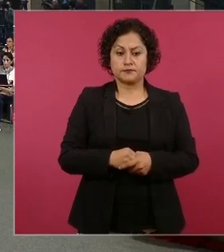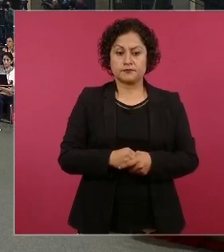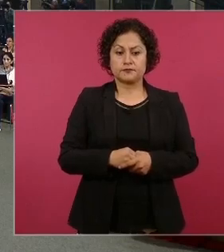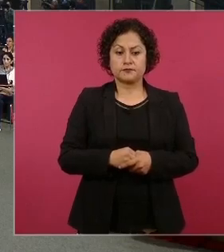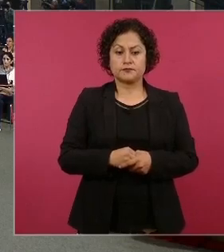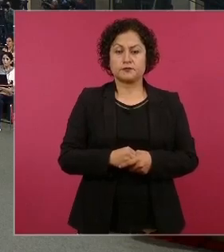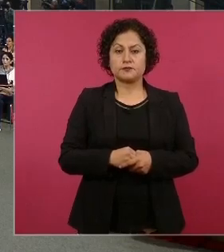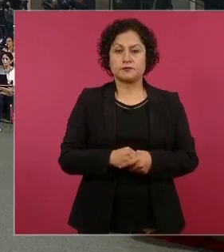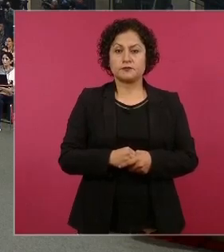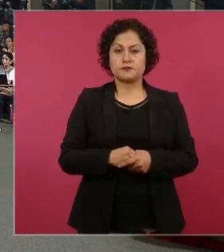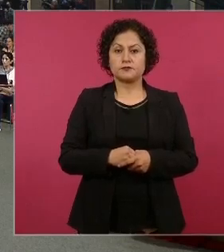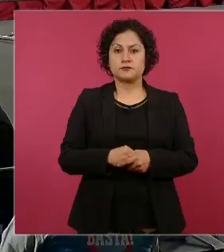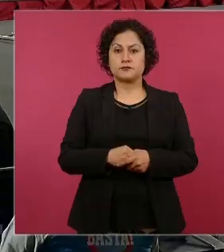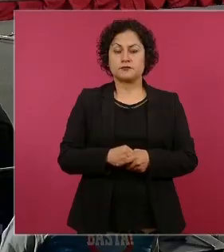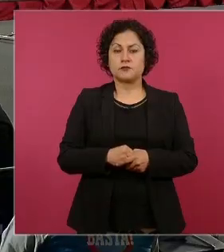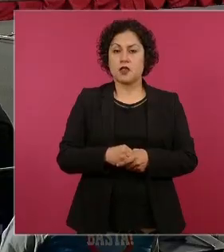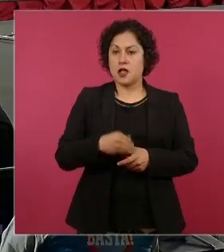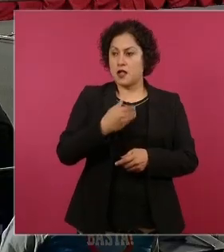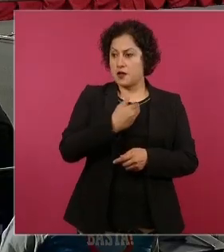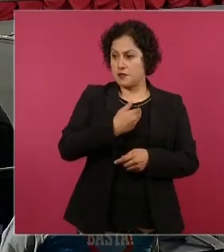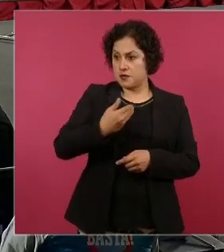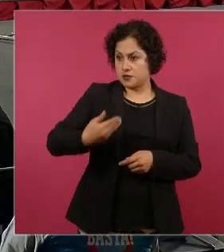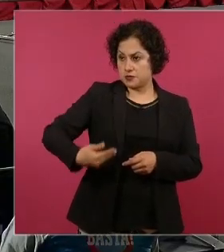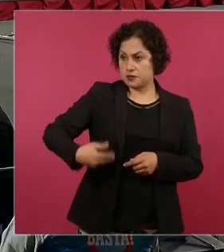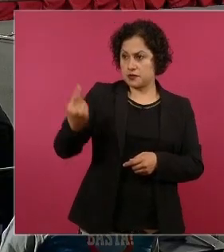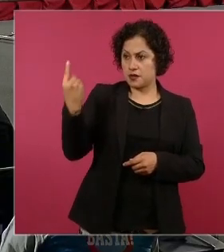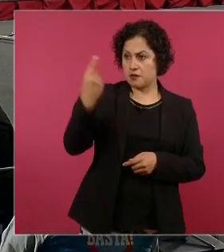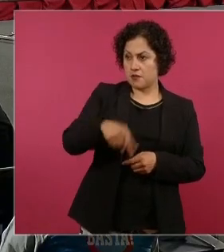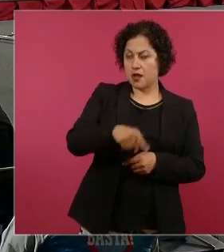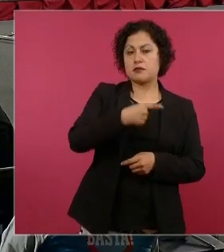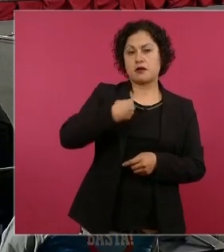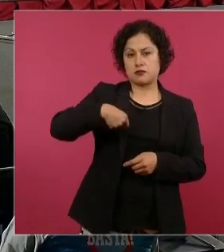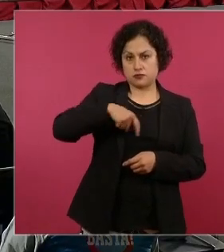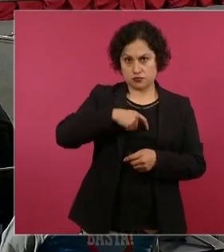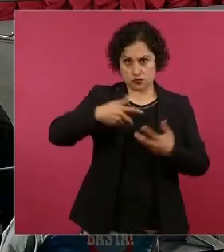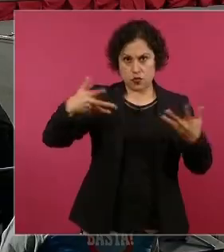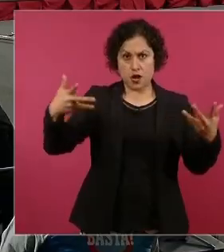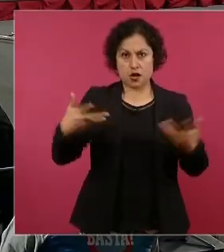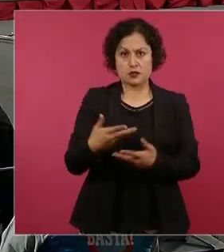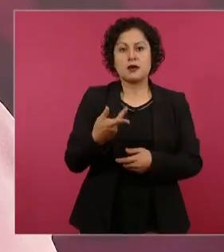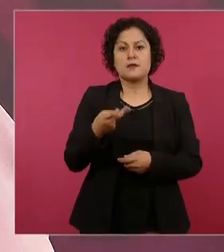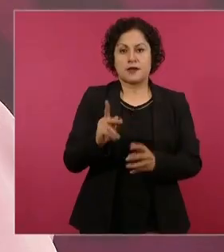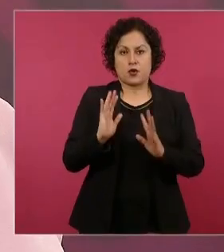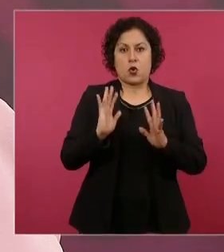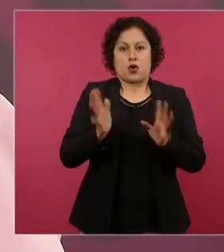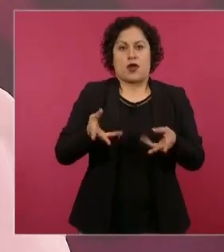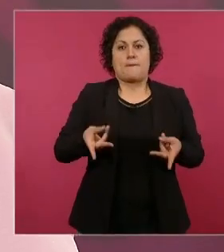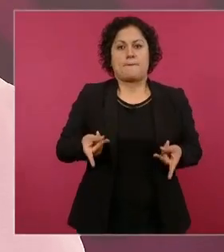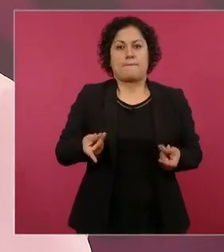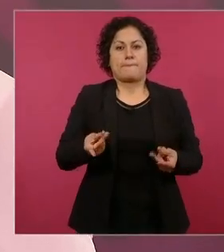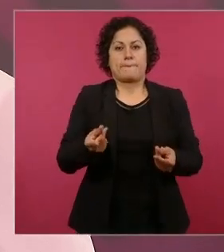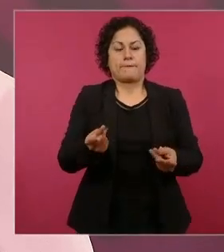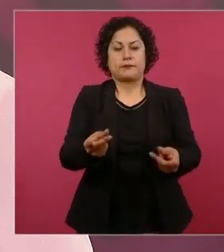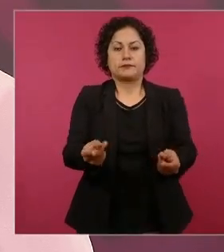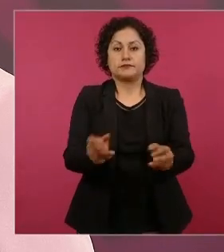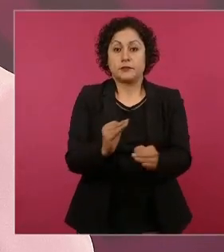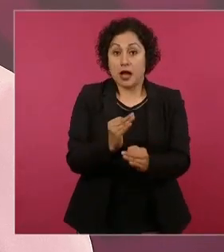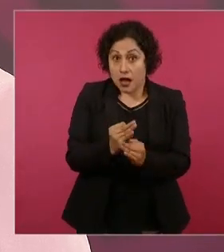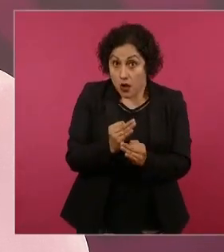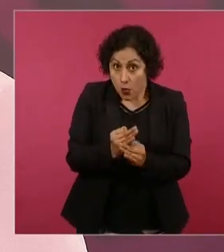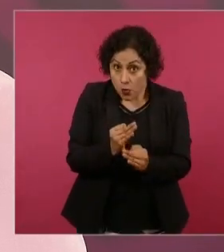Lo hicimos por instrucción del presidente, pero ya lo estamos haciendo de manera ágil. Ahorita no tenemos uno solo